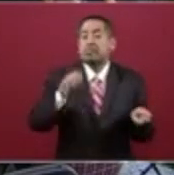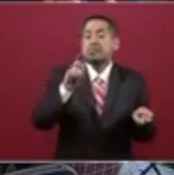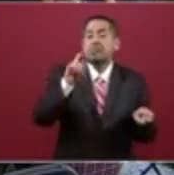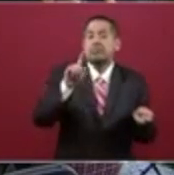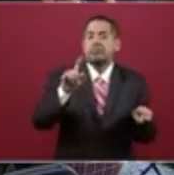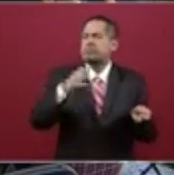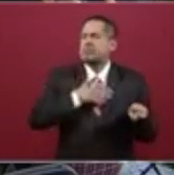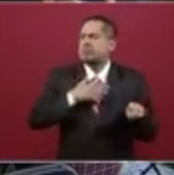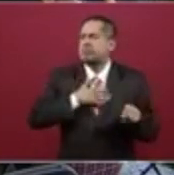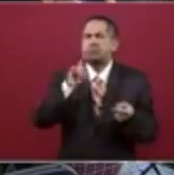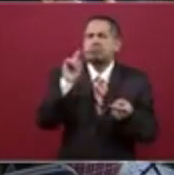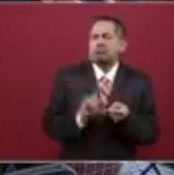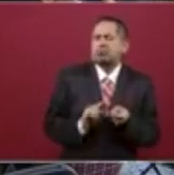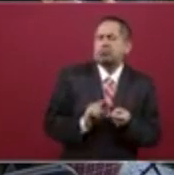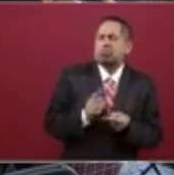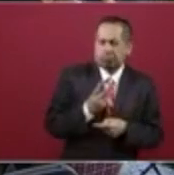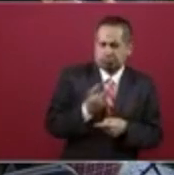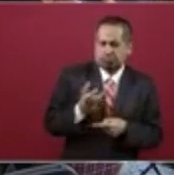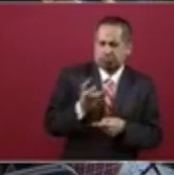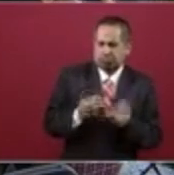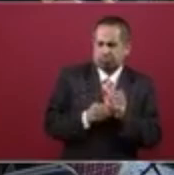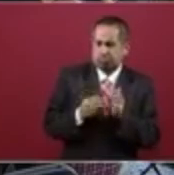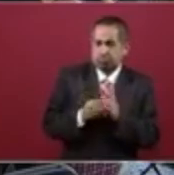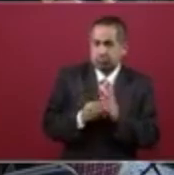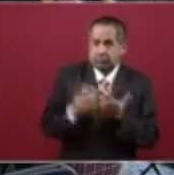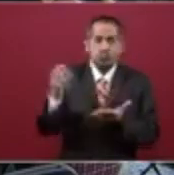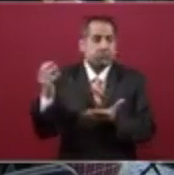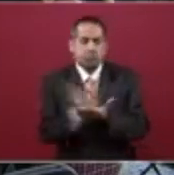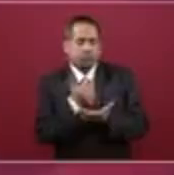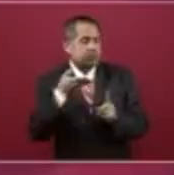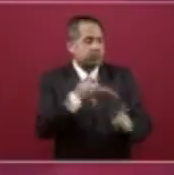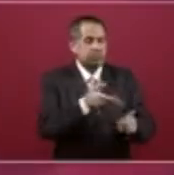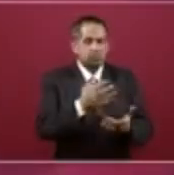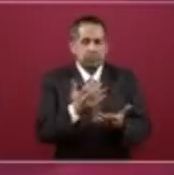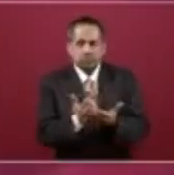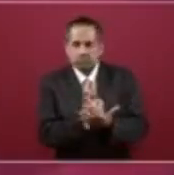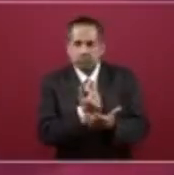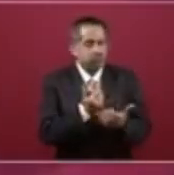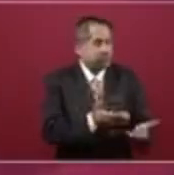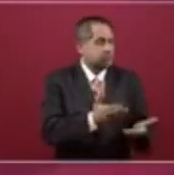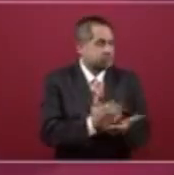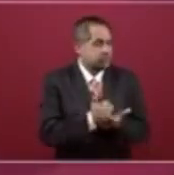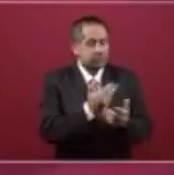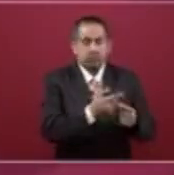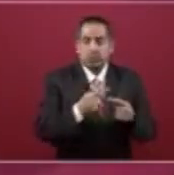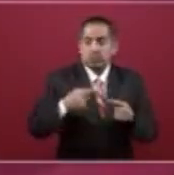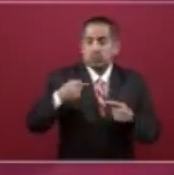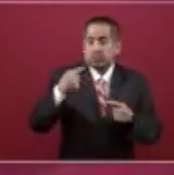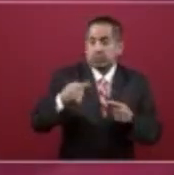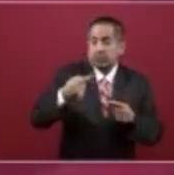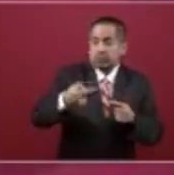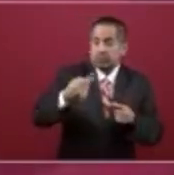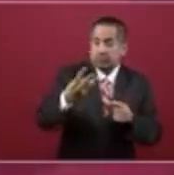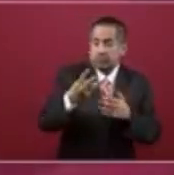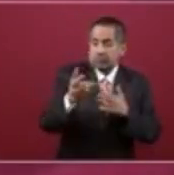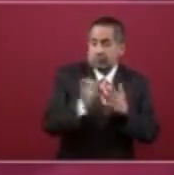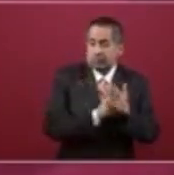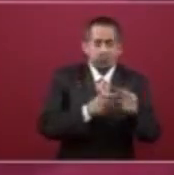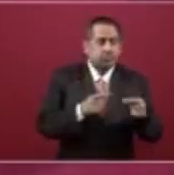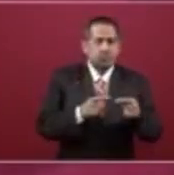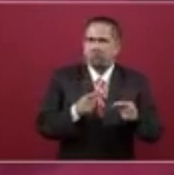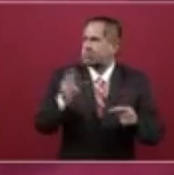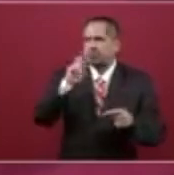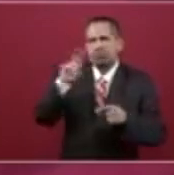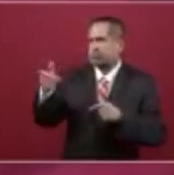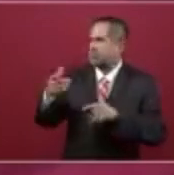bueno, cotizamos en 300. Ganaban. Y a los 3 meses de iniciar la obra, pedían ampliación